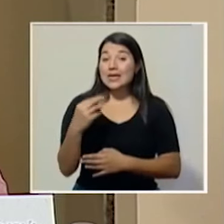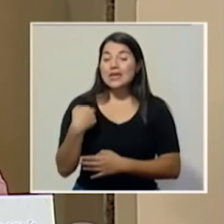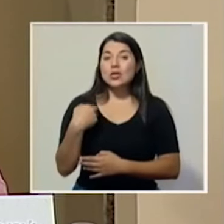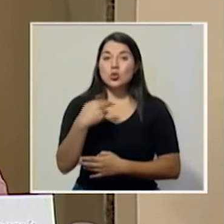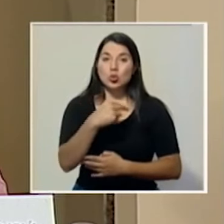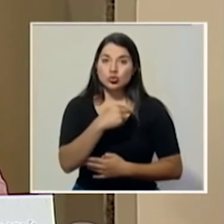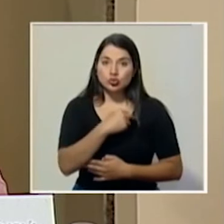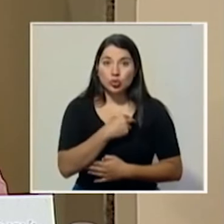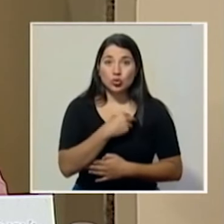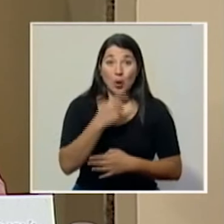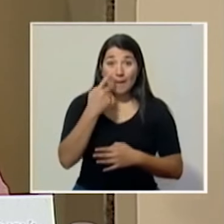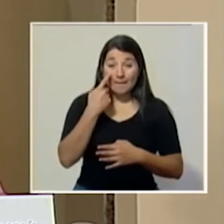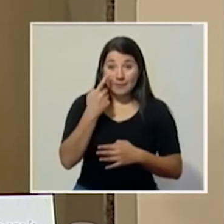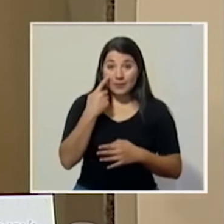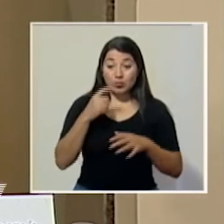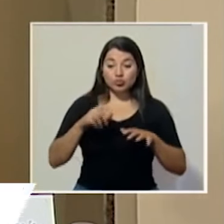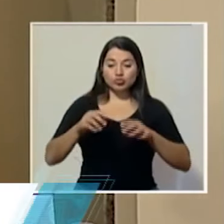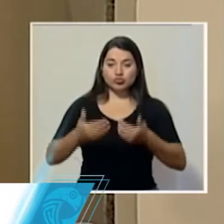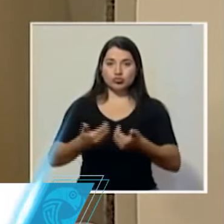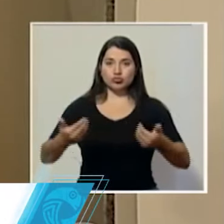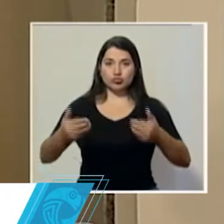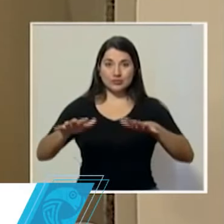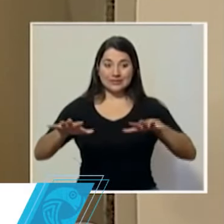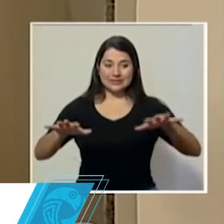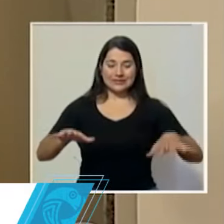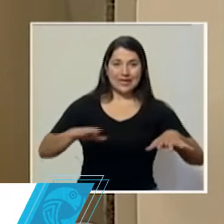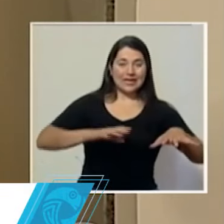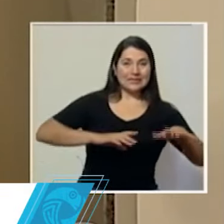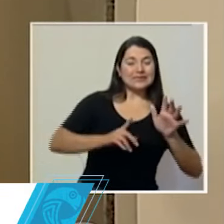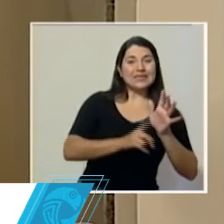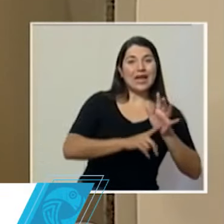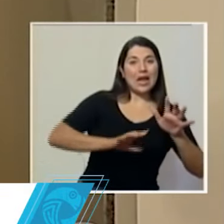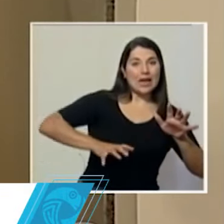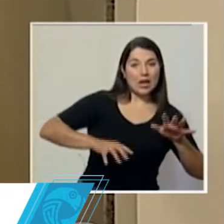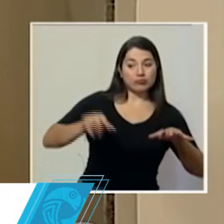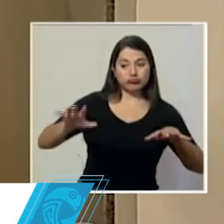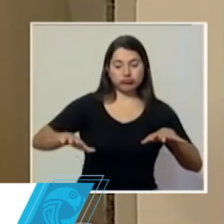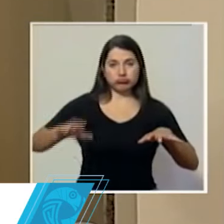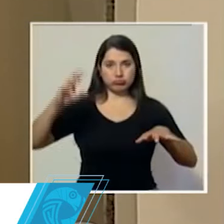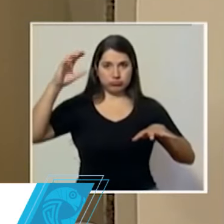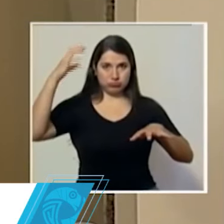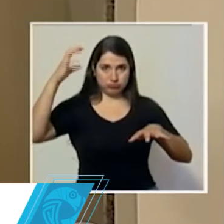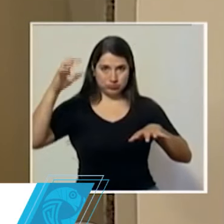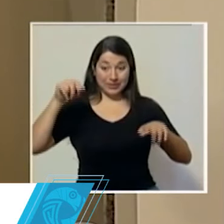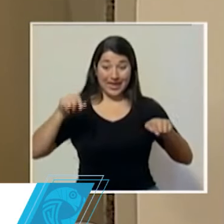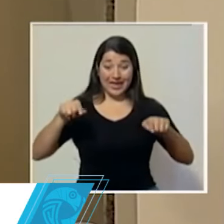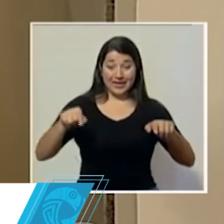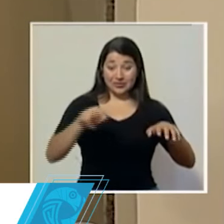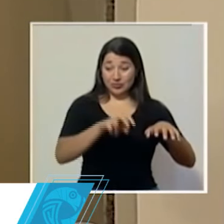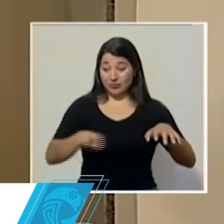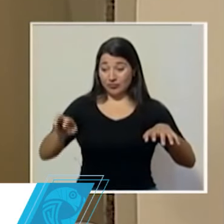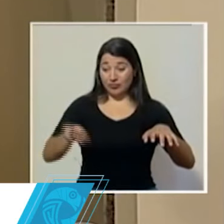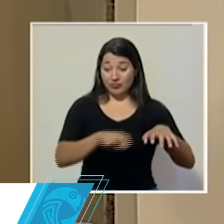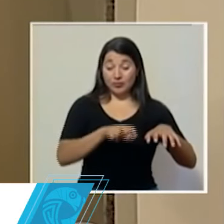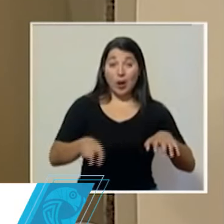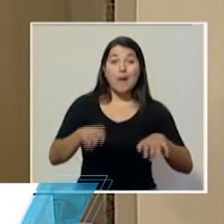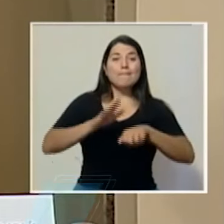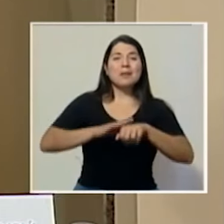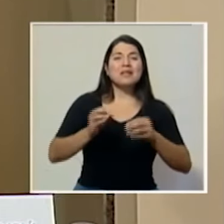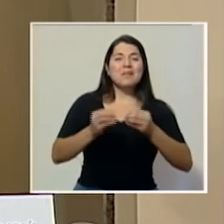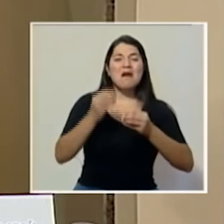movilidad entre diferentes zonas, una movilidad ampliada, es lo que facilita esa transmisión del virus.